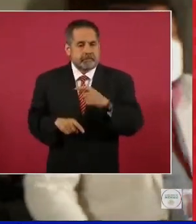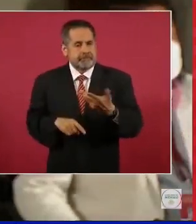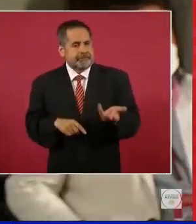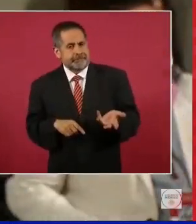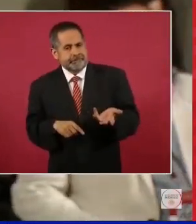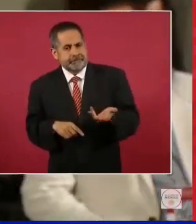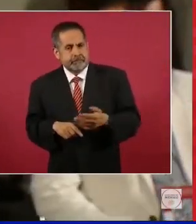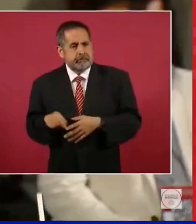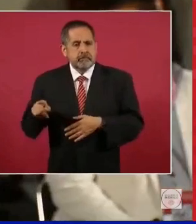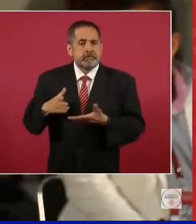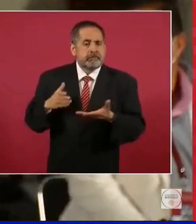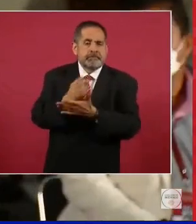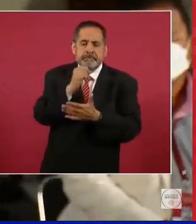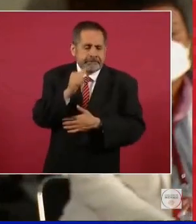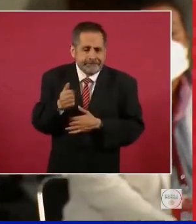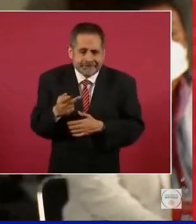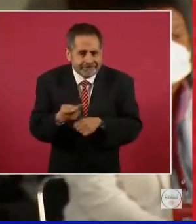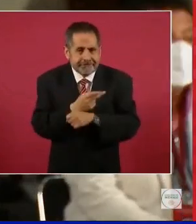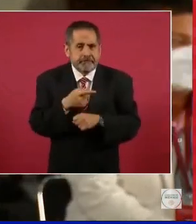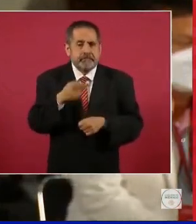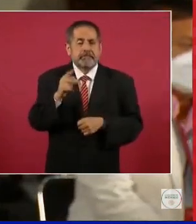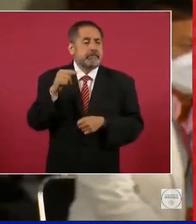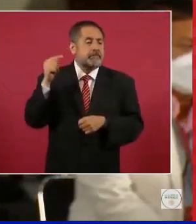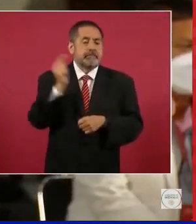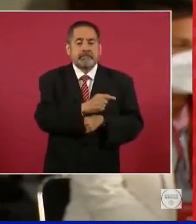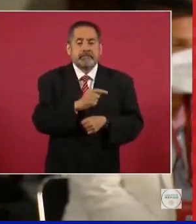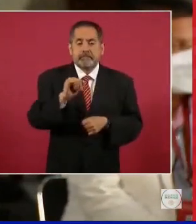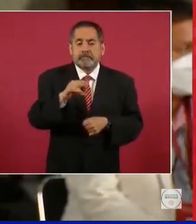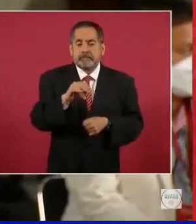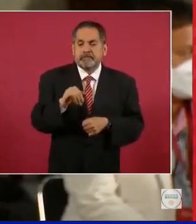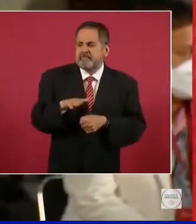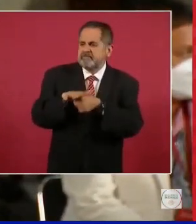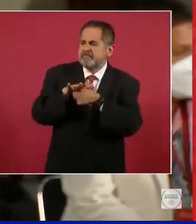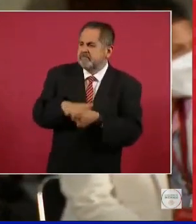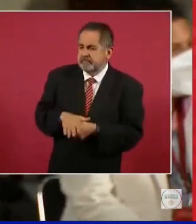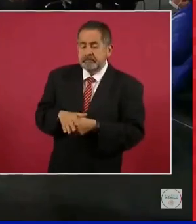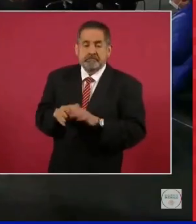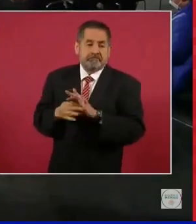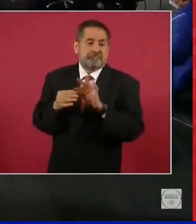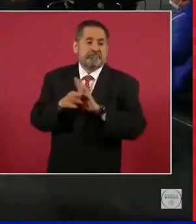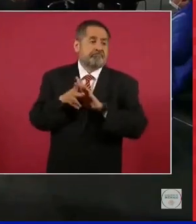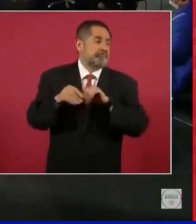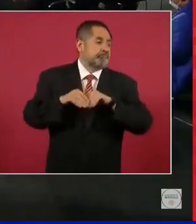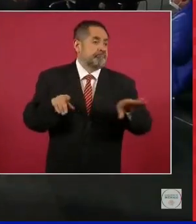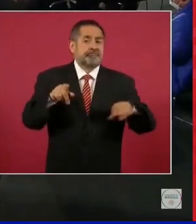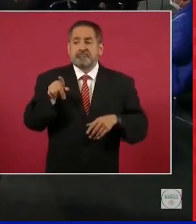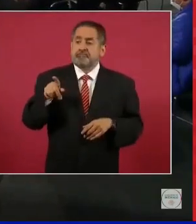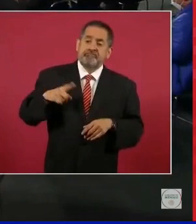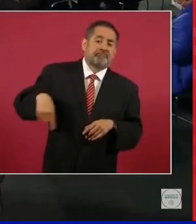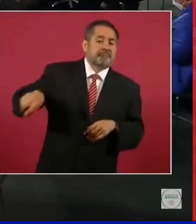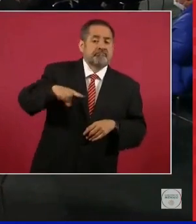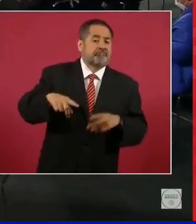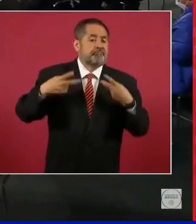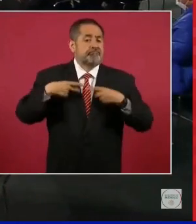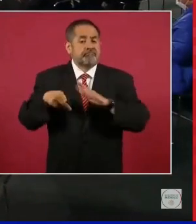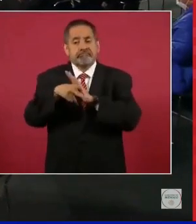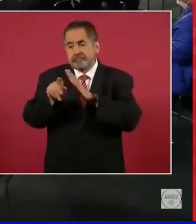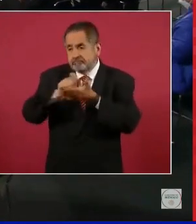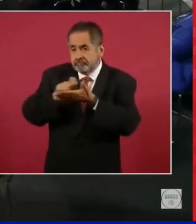no prosperan, al final encuentra la manera de decir que los medios de comunicación y los periodistas